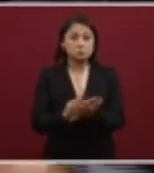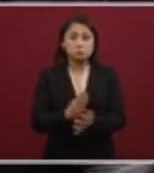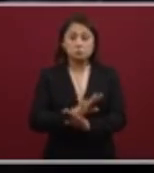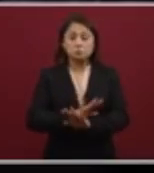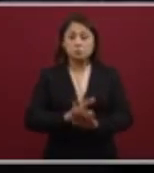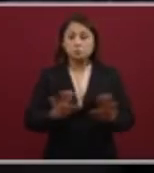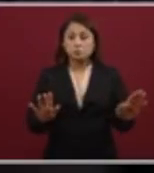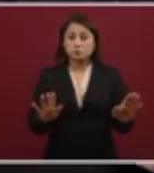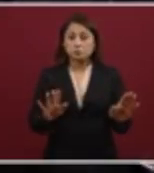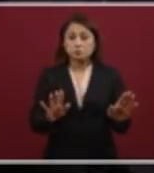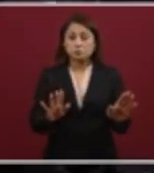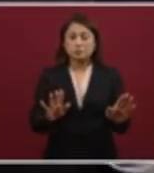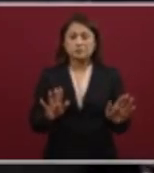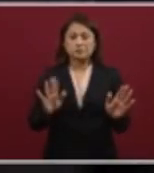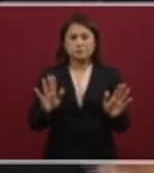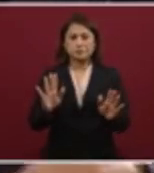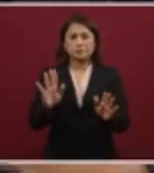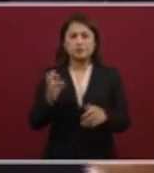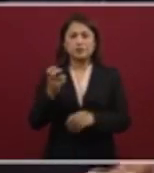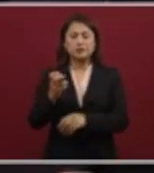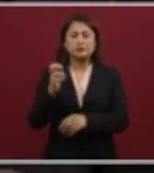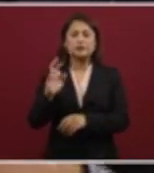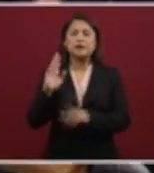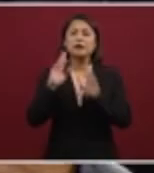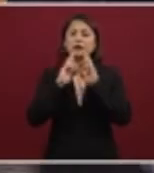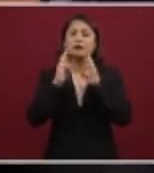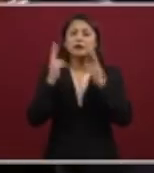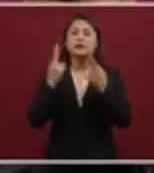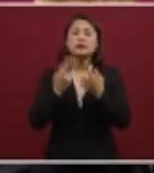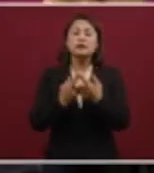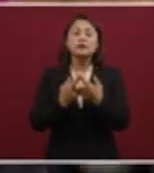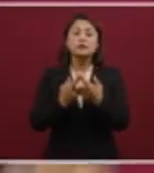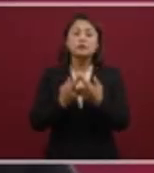En la reunión que tuve en el sector empresarial hasta